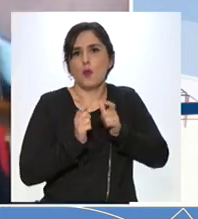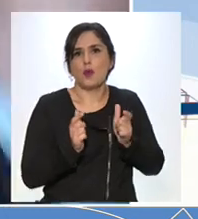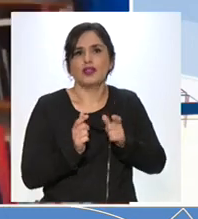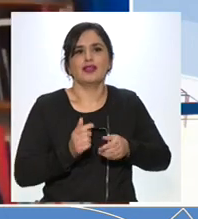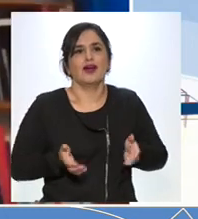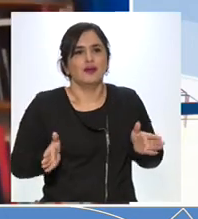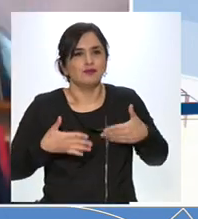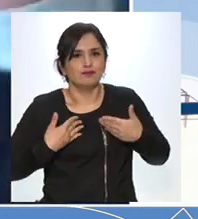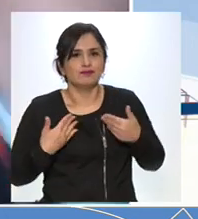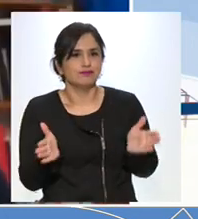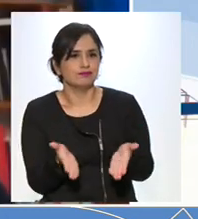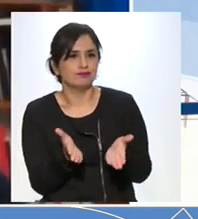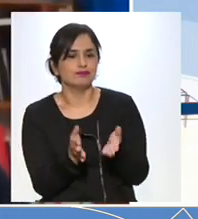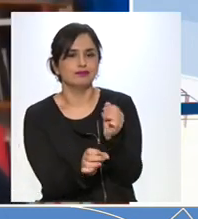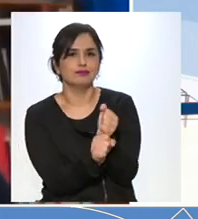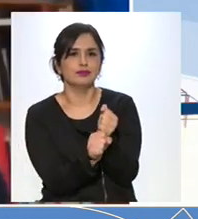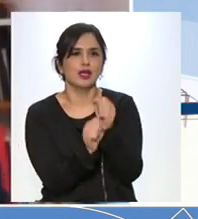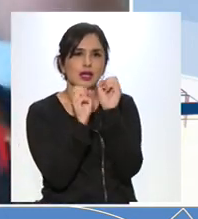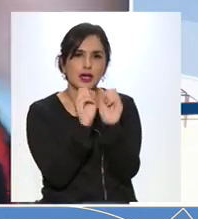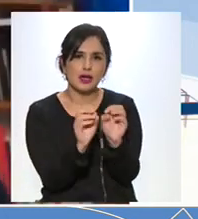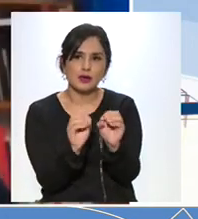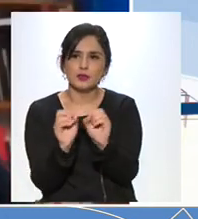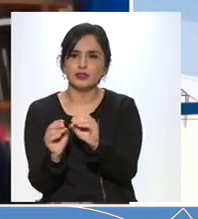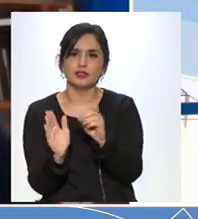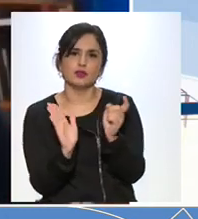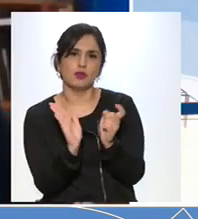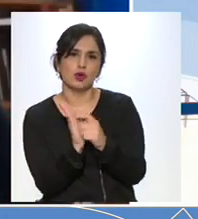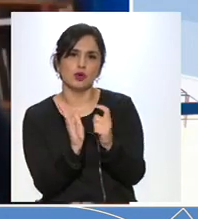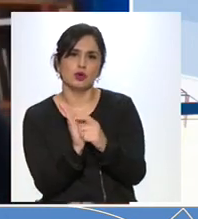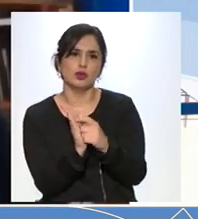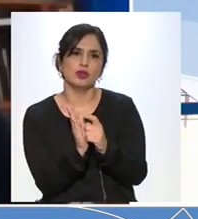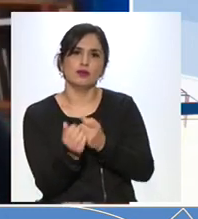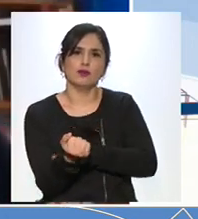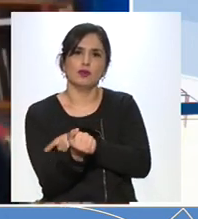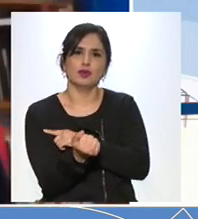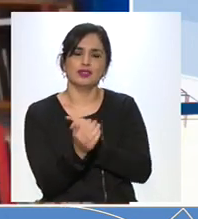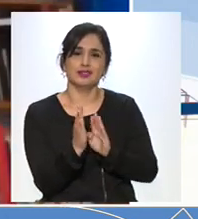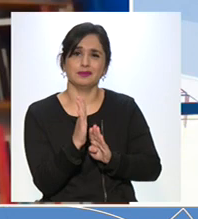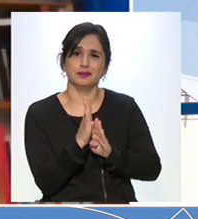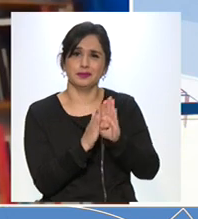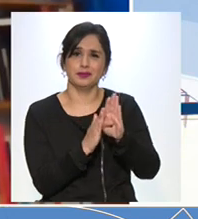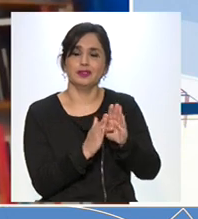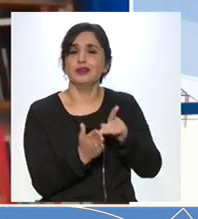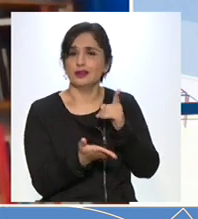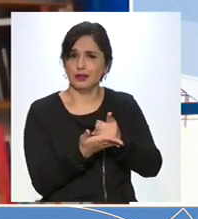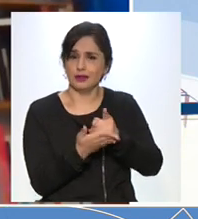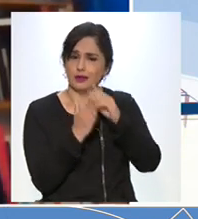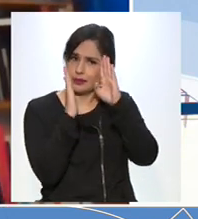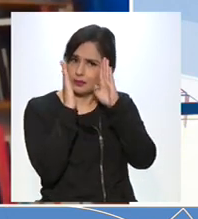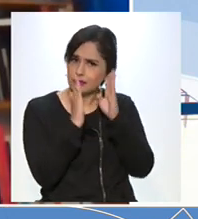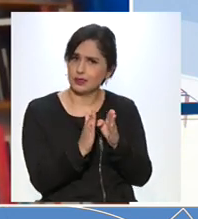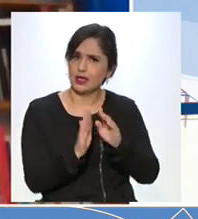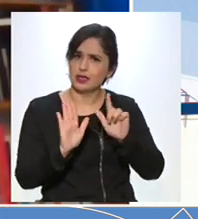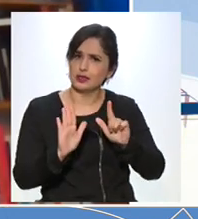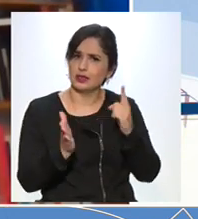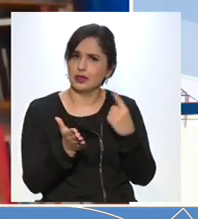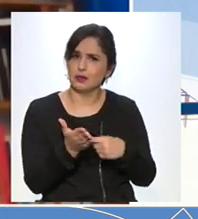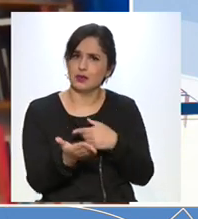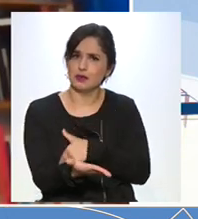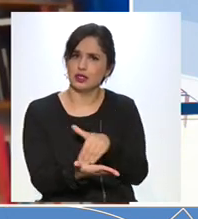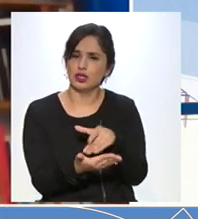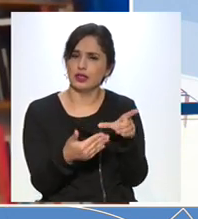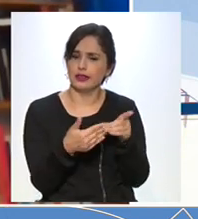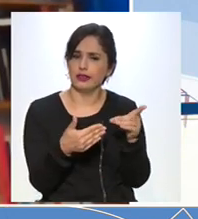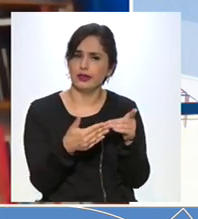empleo, la capacitación, elevar la capacidad productiva, elevar el potencial de crecimiento. Debió haber reorientado estos 7 mil millones o más